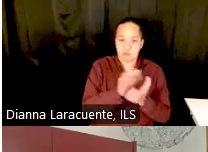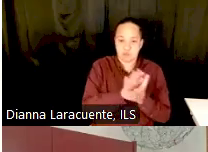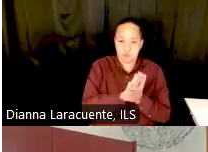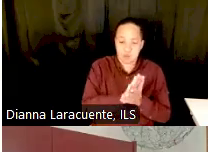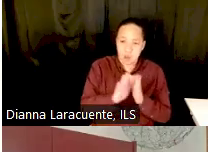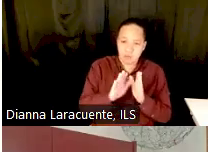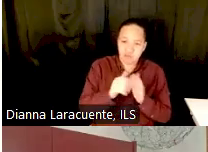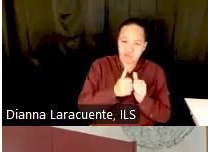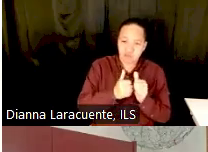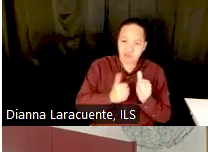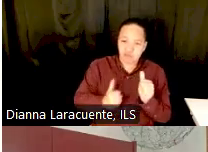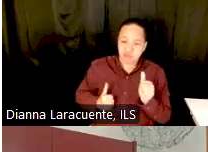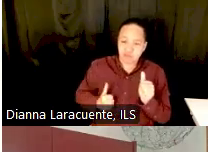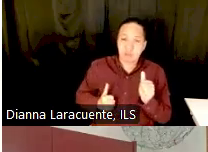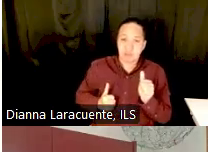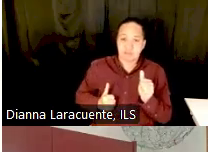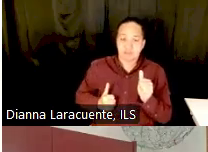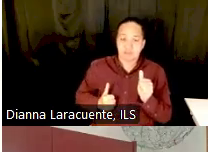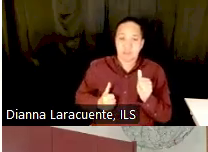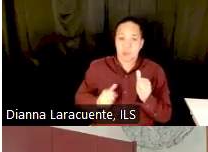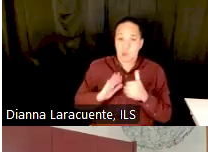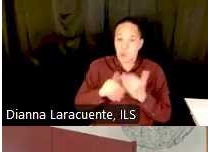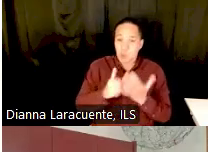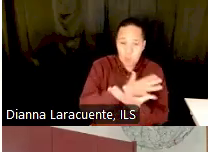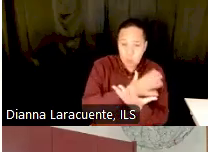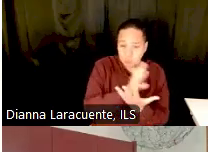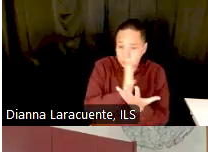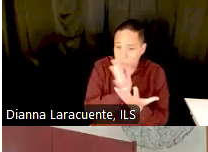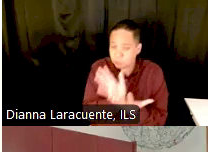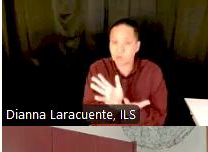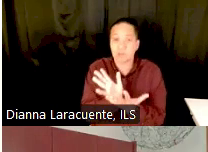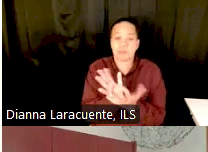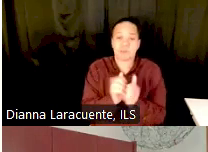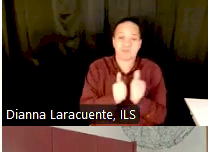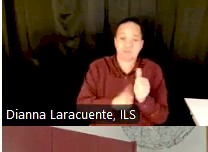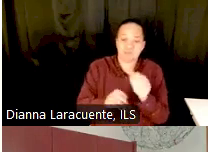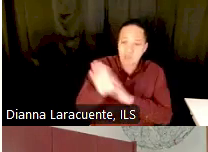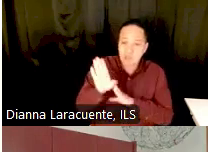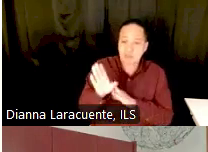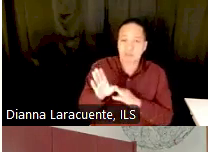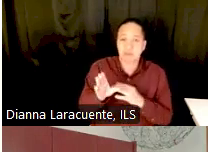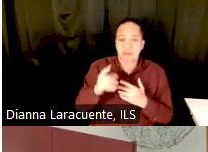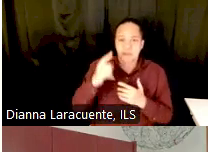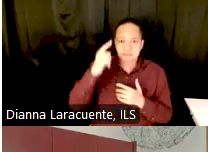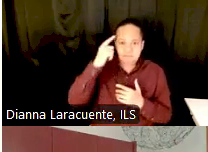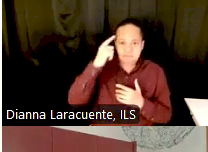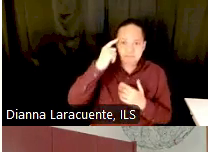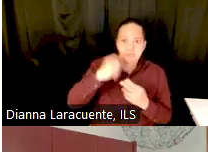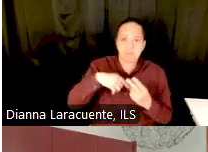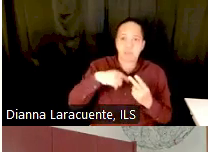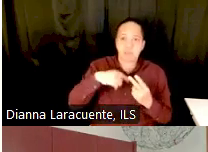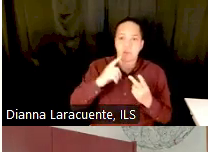todo su espectro y gamas que pueden haber, desde el punto de vista de deficiencia en el desarrollo cognitivo,